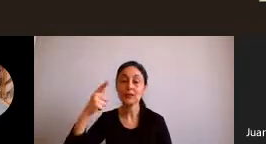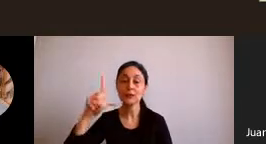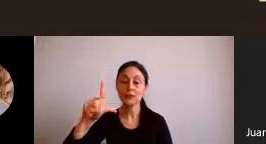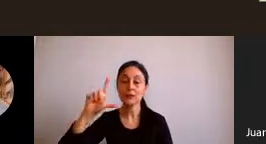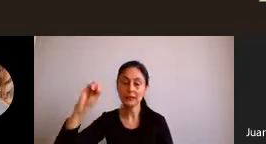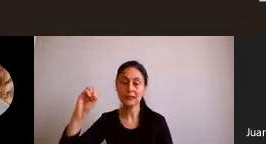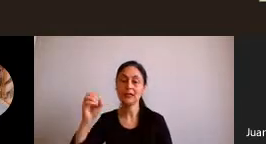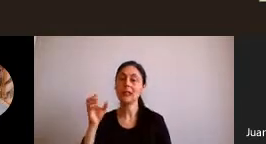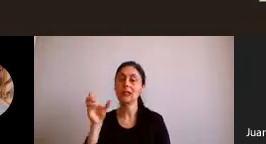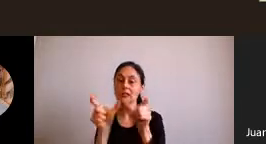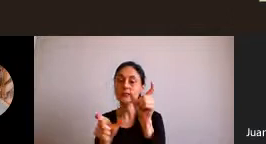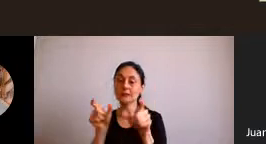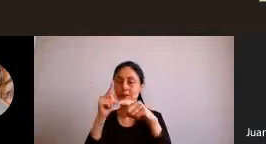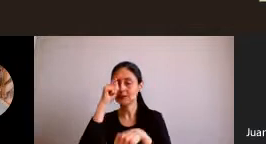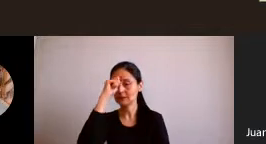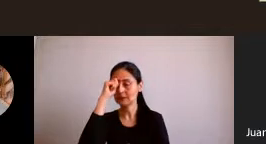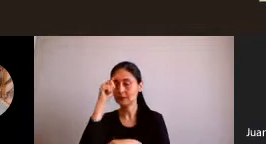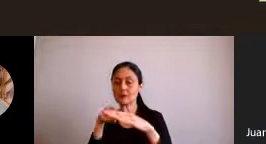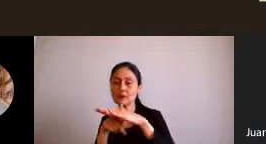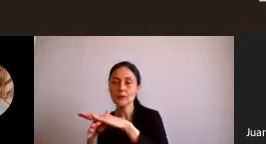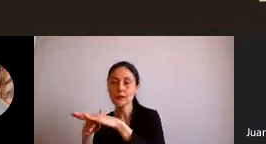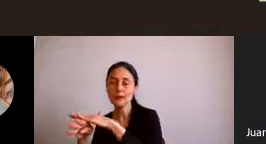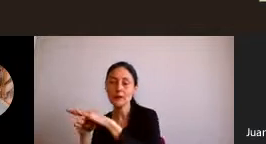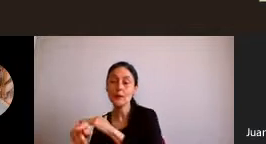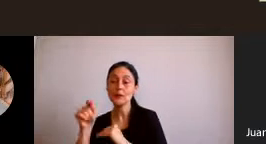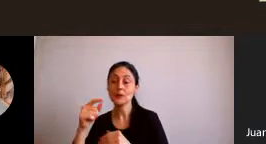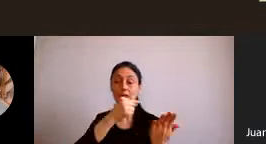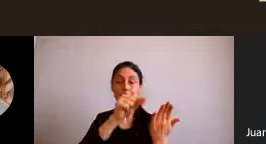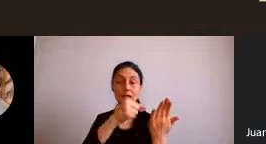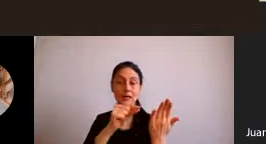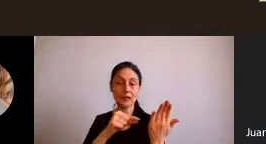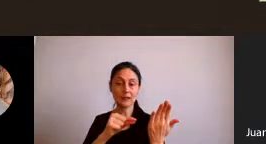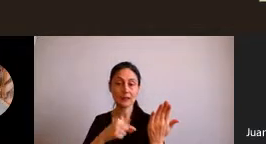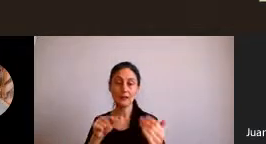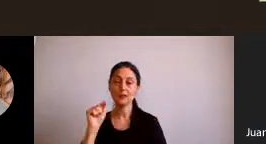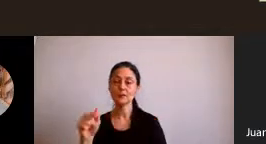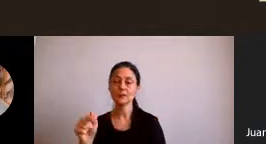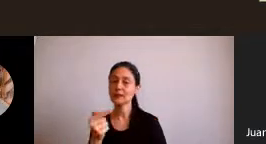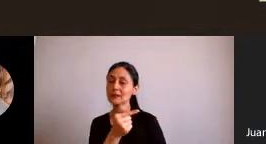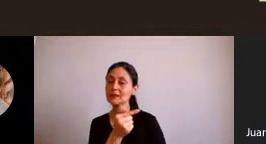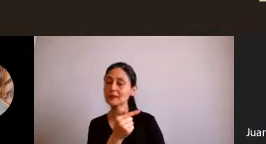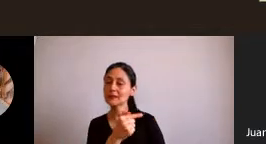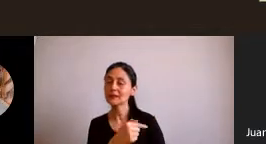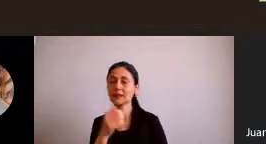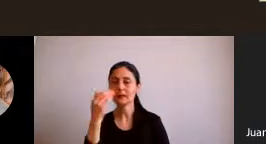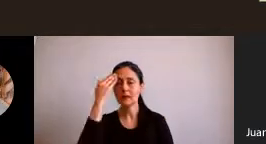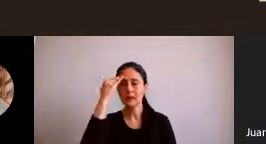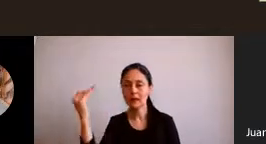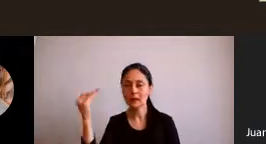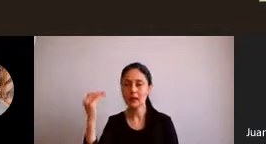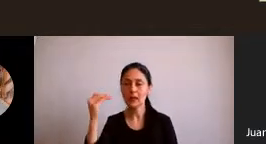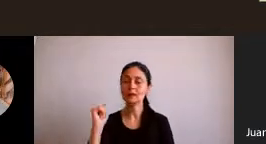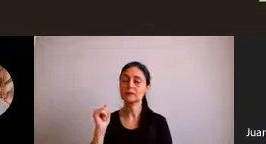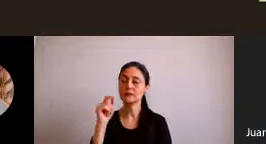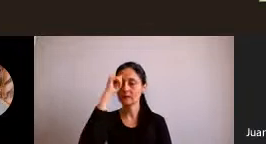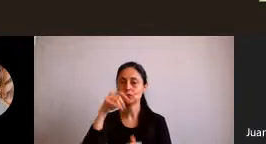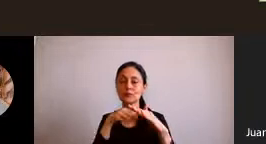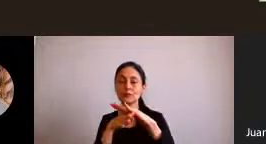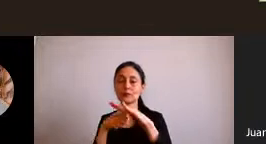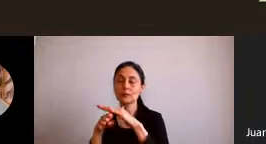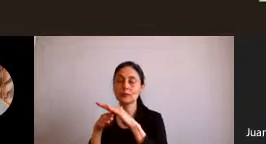para contarle un poco lo que pasó con estos pacientes, si se dan cuenta, los días de hospitalización en promedio es de 40 días y puede